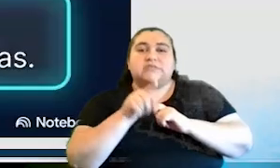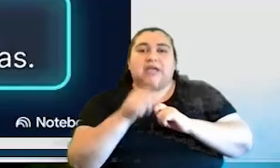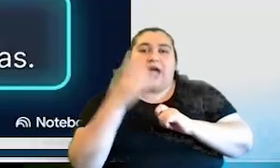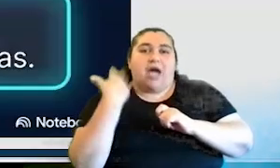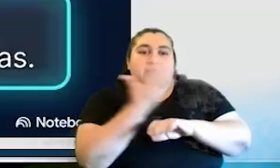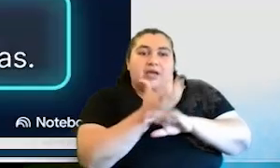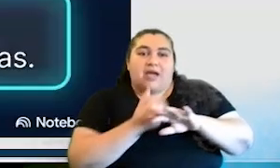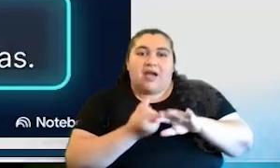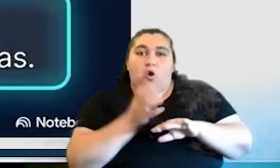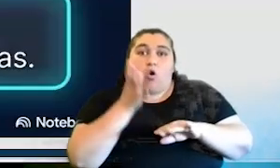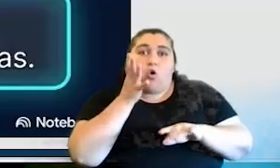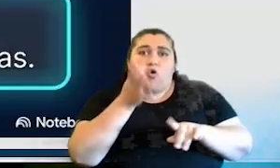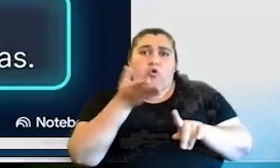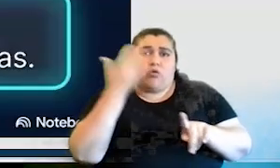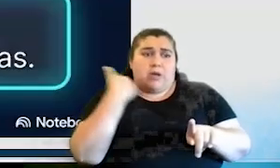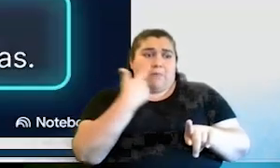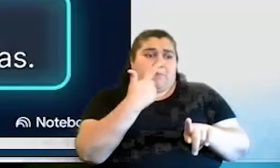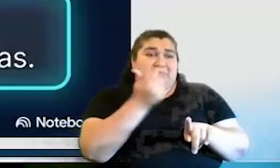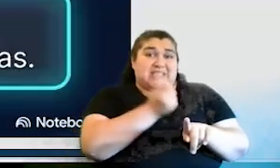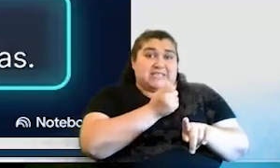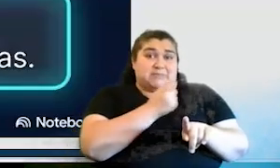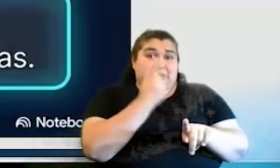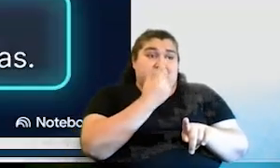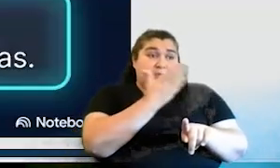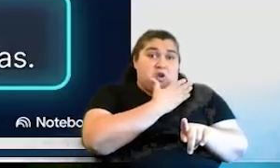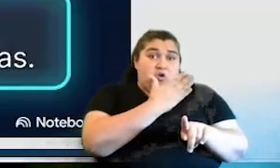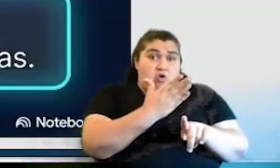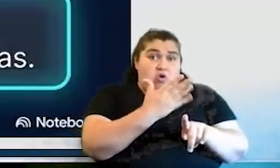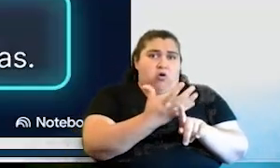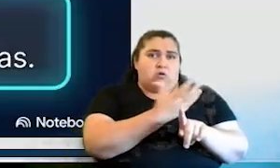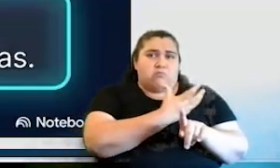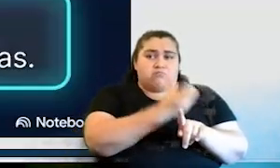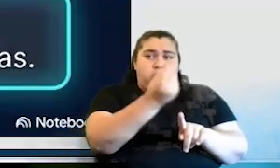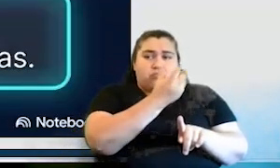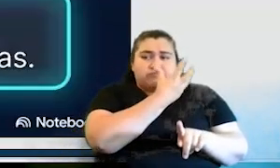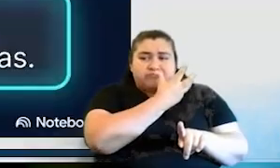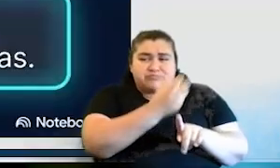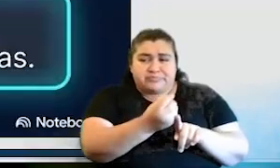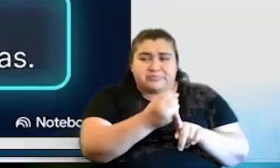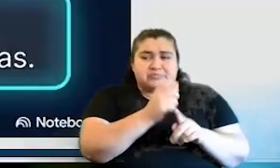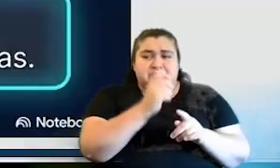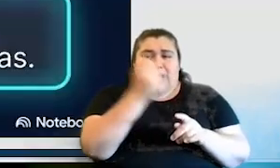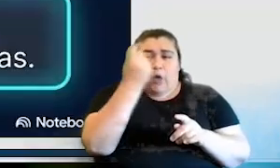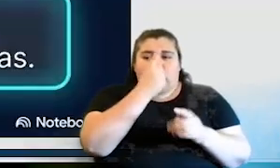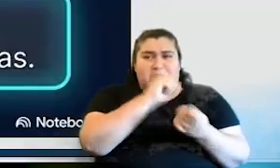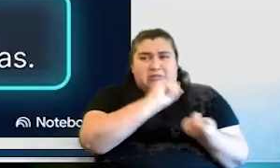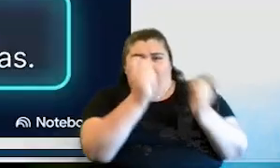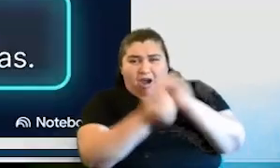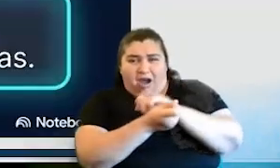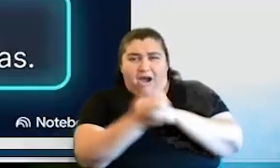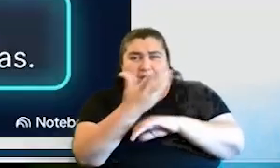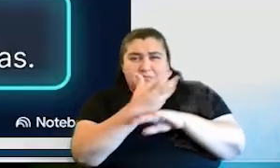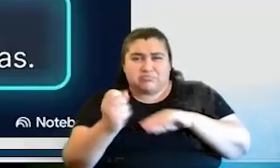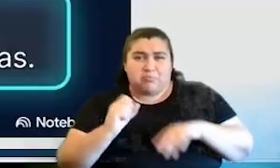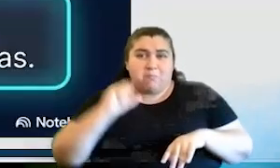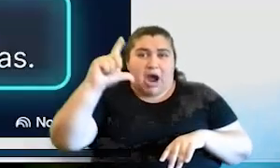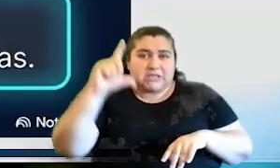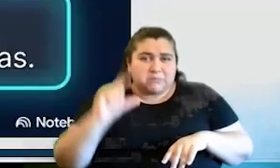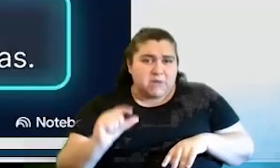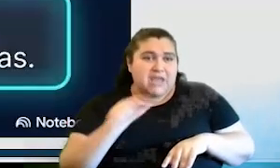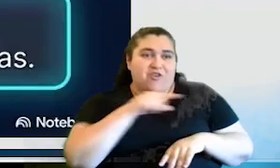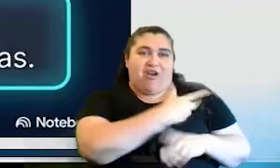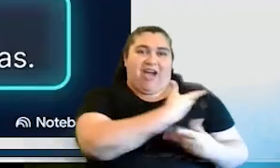se retuvo de más en el primer semestre no se va a devolver inmediatamente en el segundo semestre, sino que se va a devolver en la liquidación final.